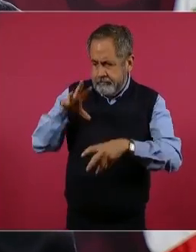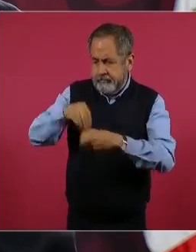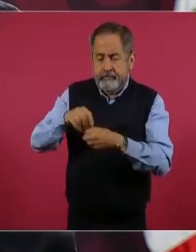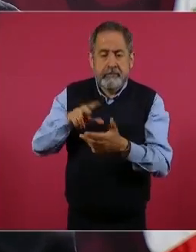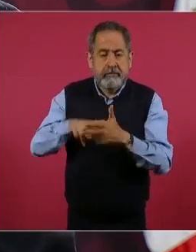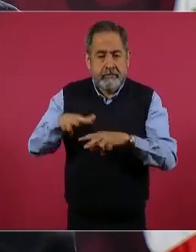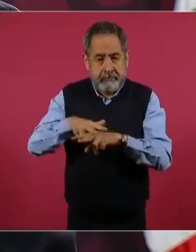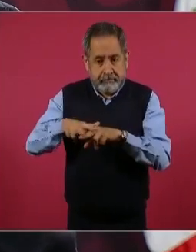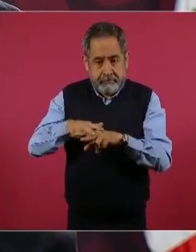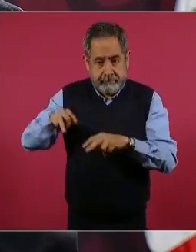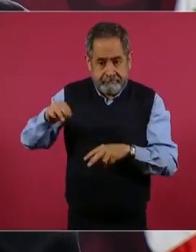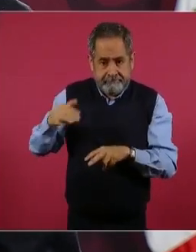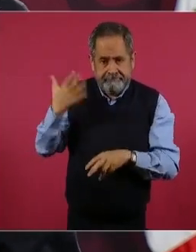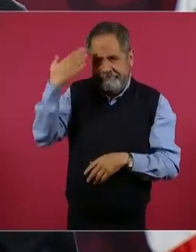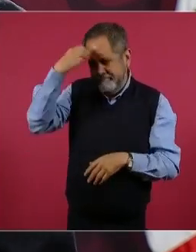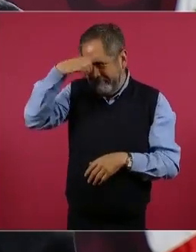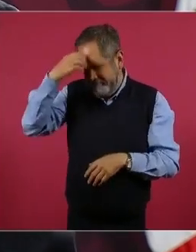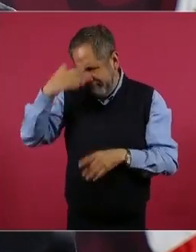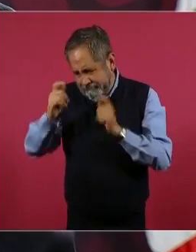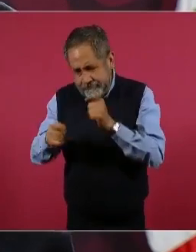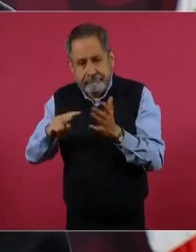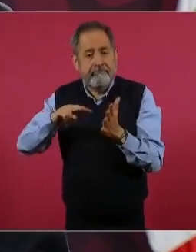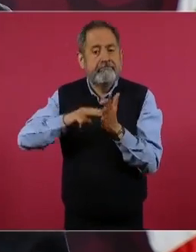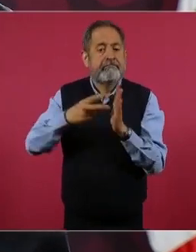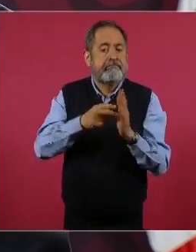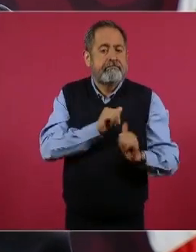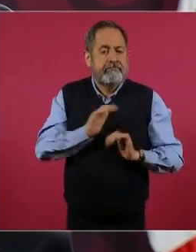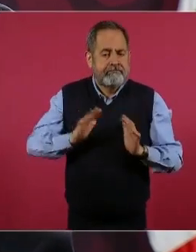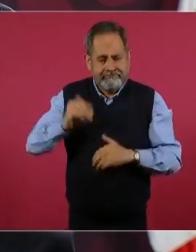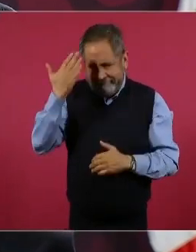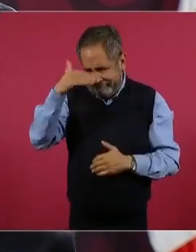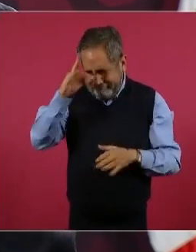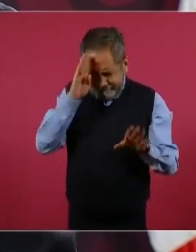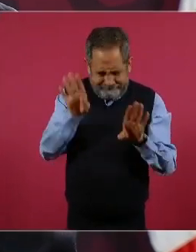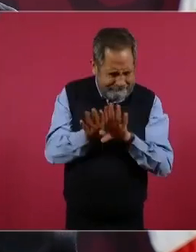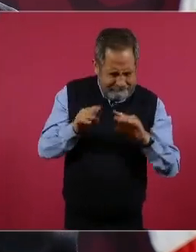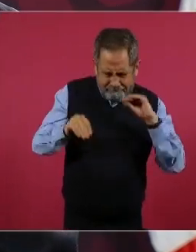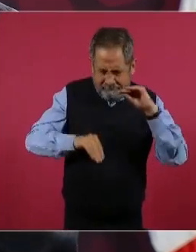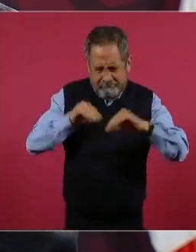Tren Maya, que tienen experiencia, los ingenieros militares.